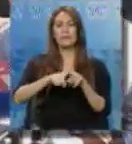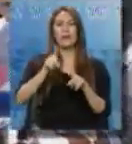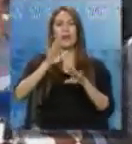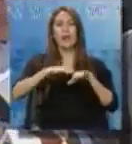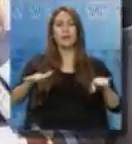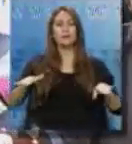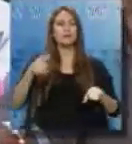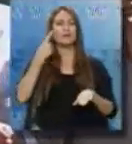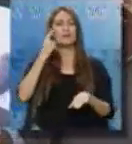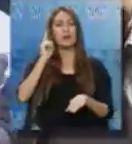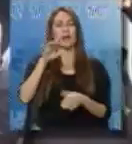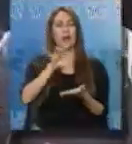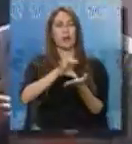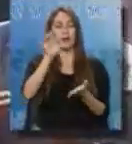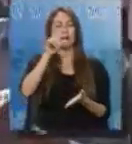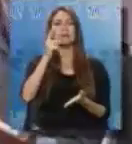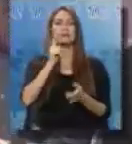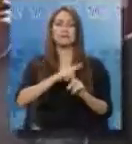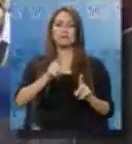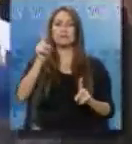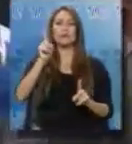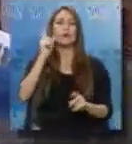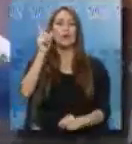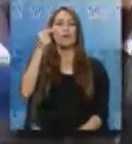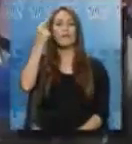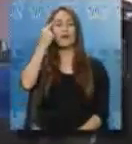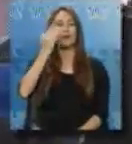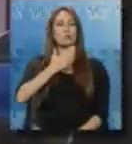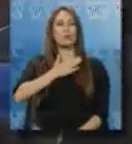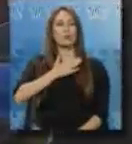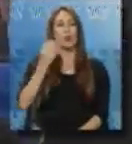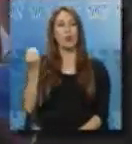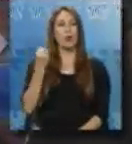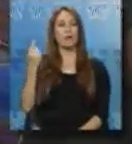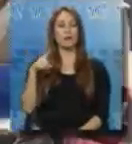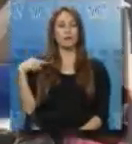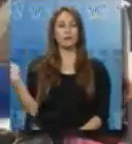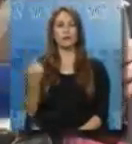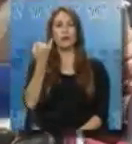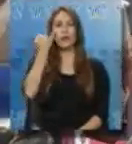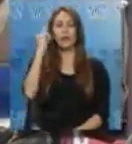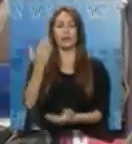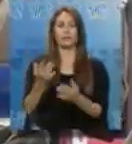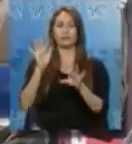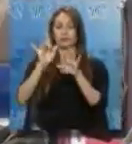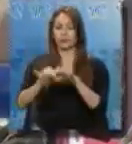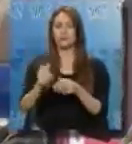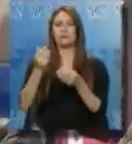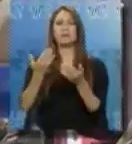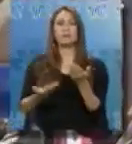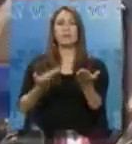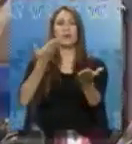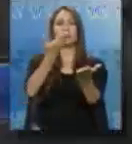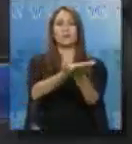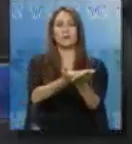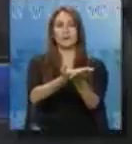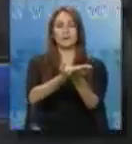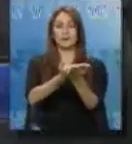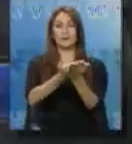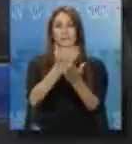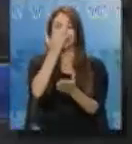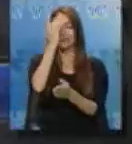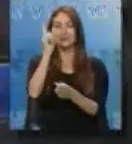otras, es formular lo que llaman su programa de gobierno desde la juventud para el periodo 2017-2021, con